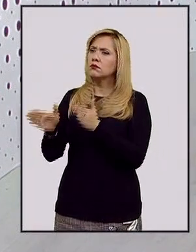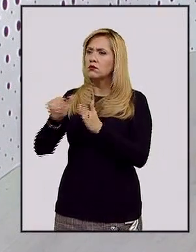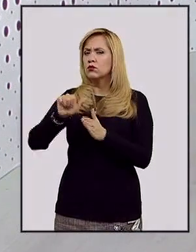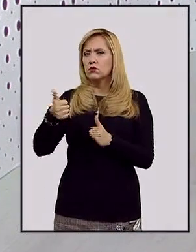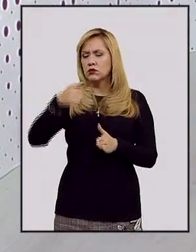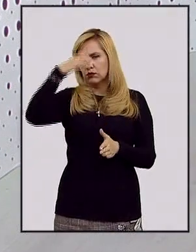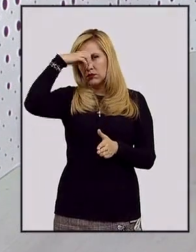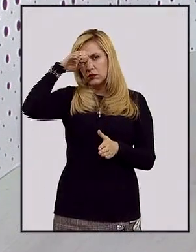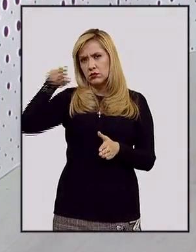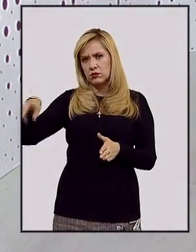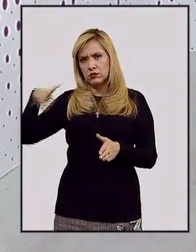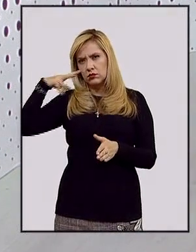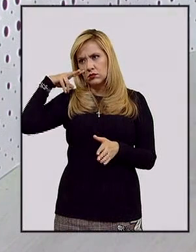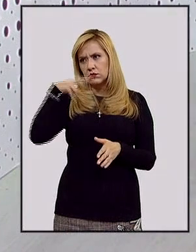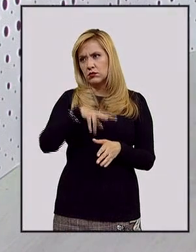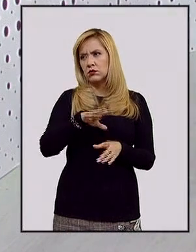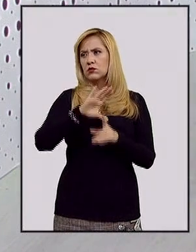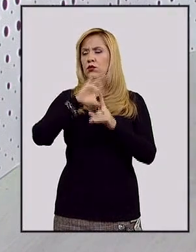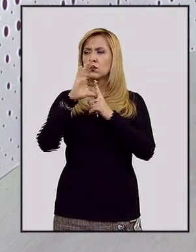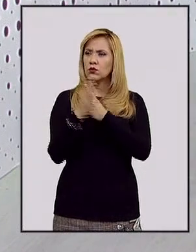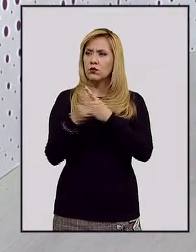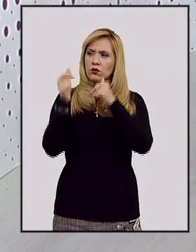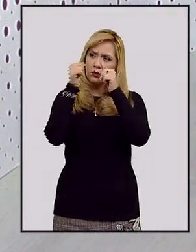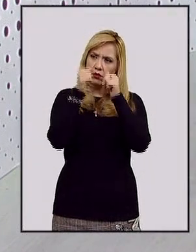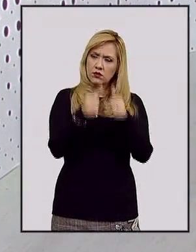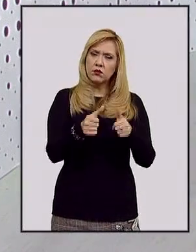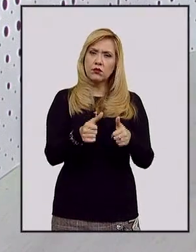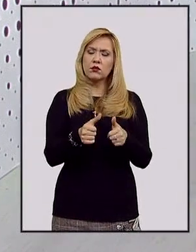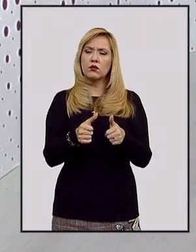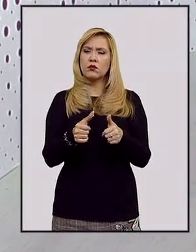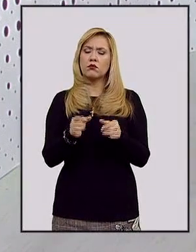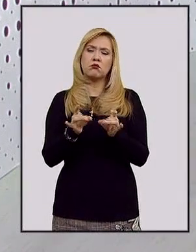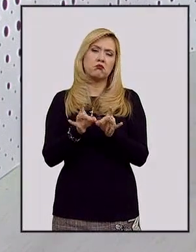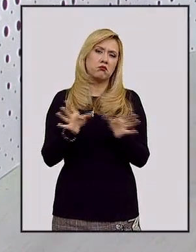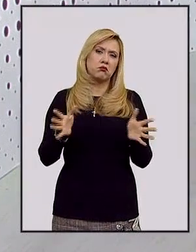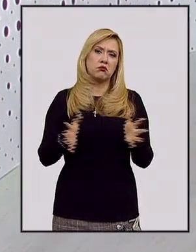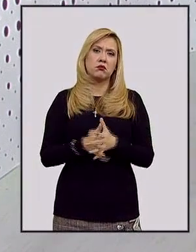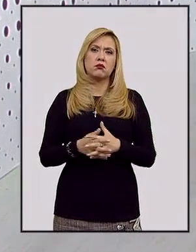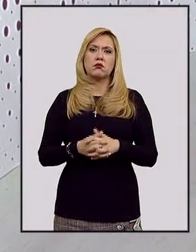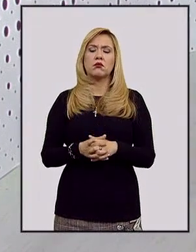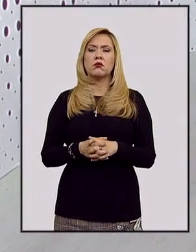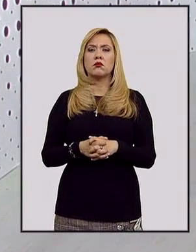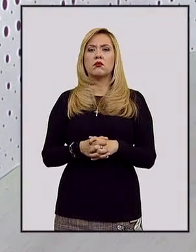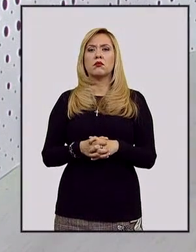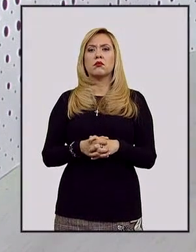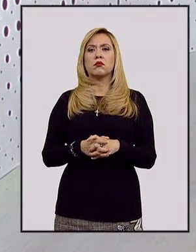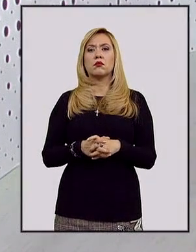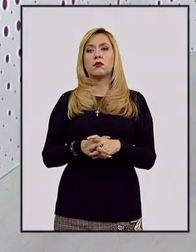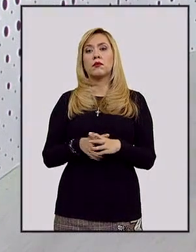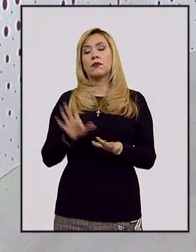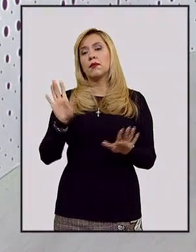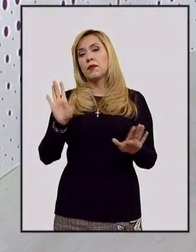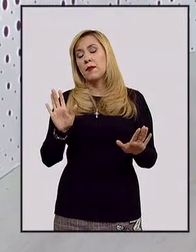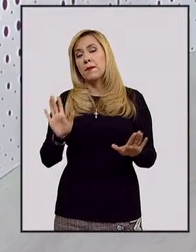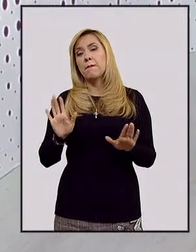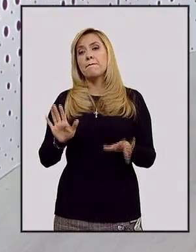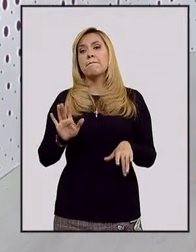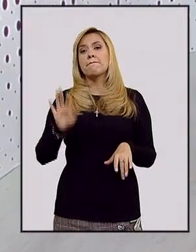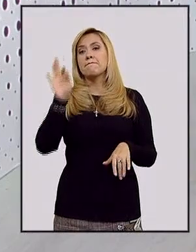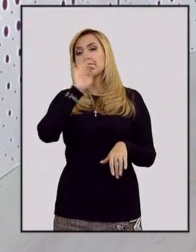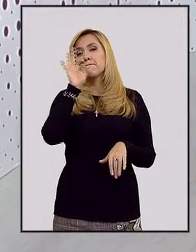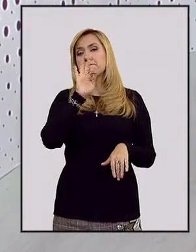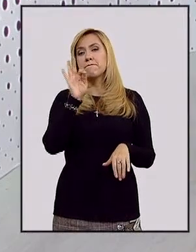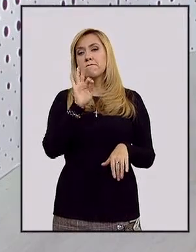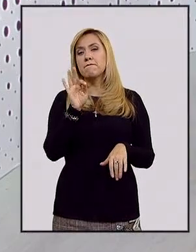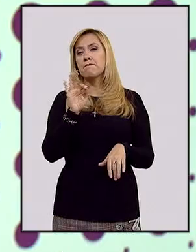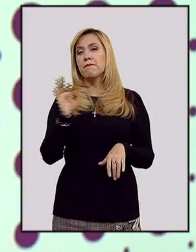tenga Gire sobre este tipo de comités que puedan atender quejas directas, por ejemplo, pues de violencia? Y en algún momento, en alguno de los